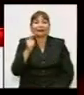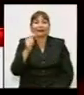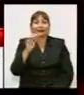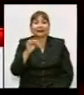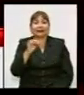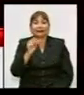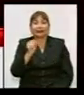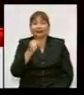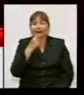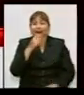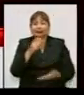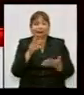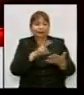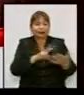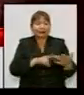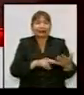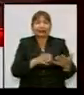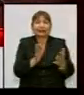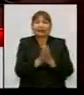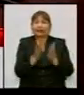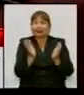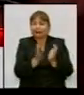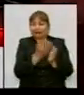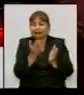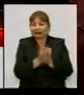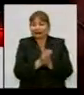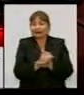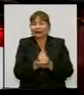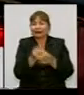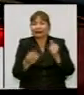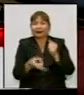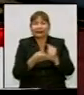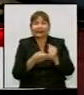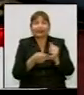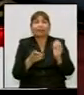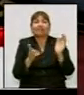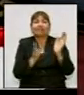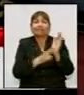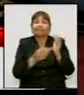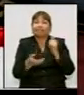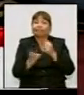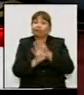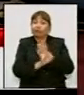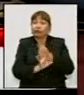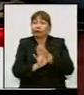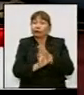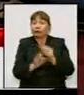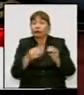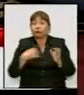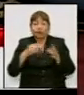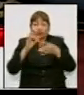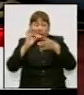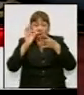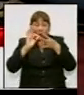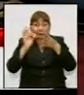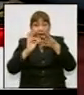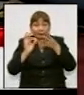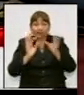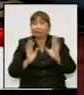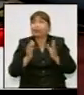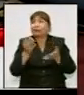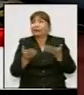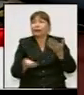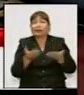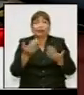el tema de la literatura de introducción de lo que es ciberseguridad, ciberdefensa. Voy a ser muy específico en lo que en la